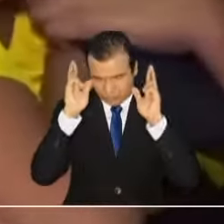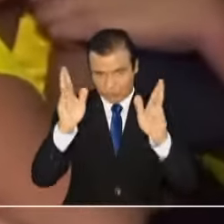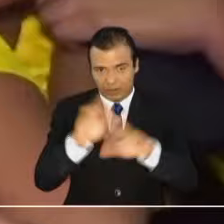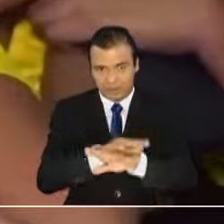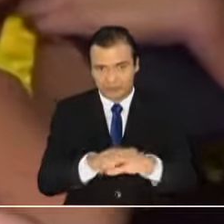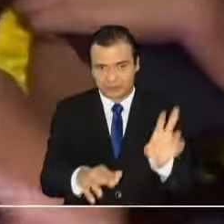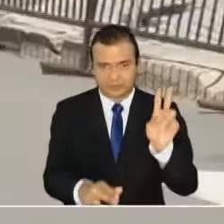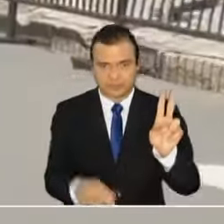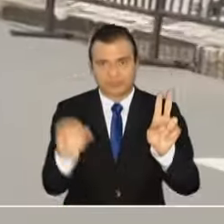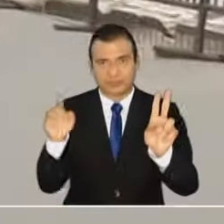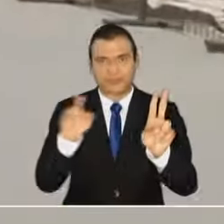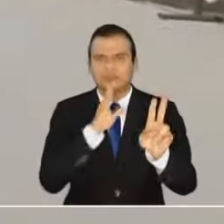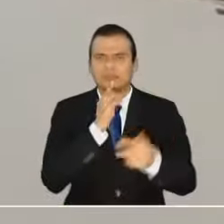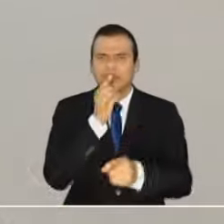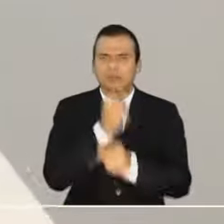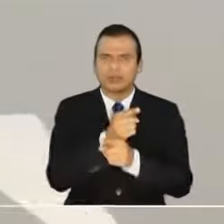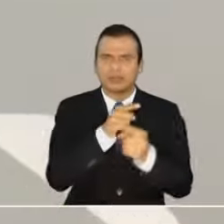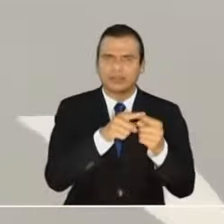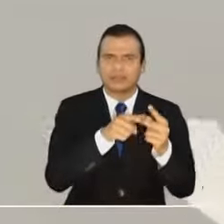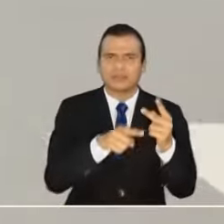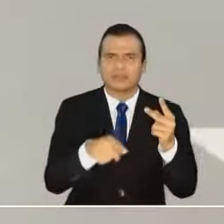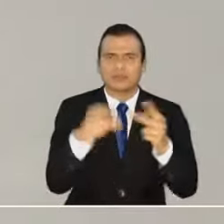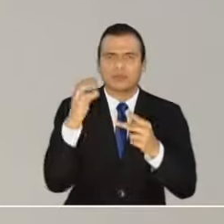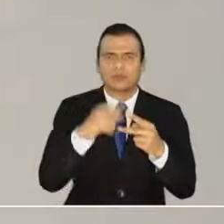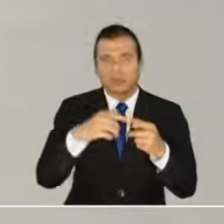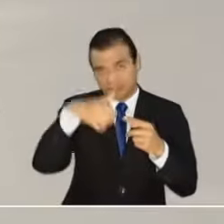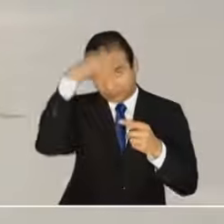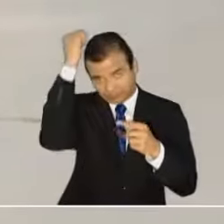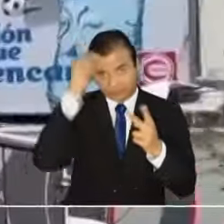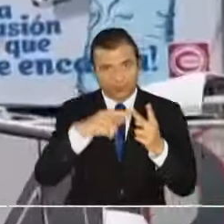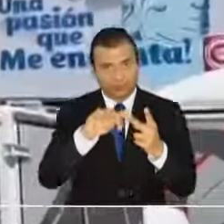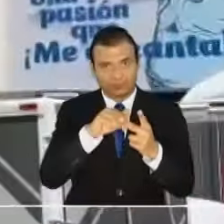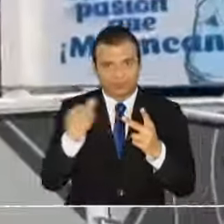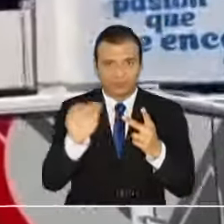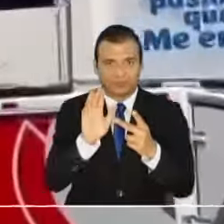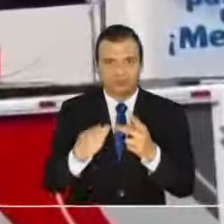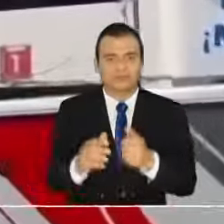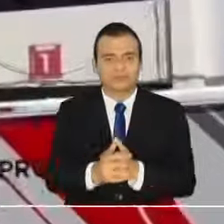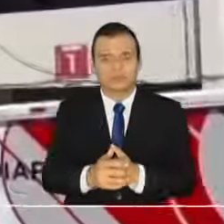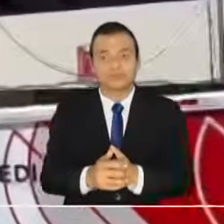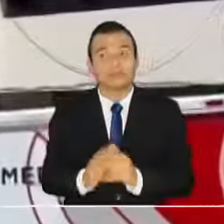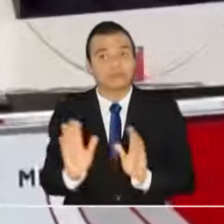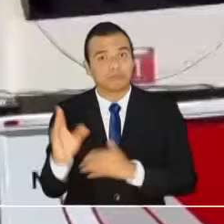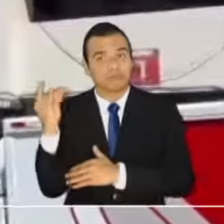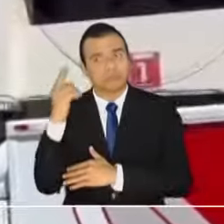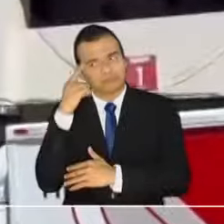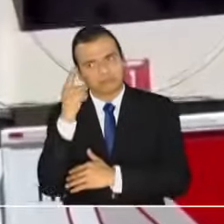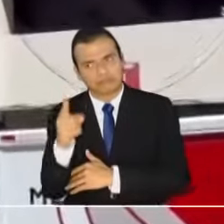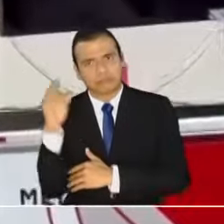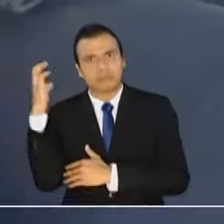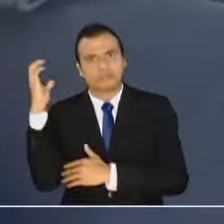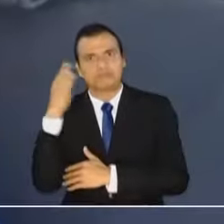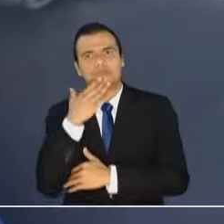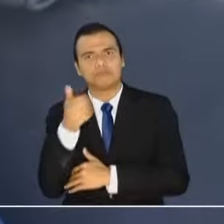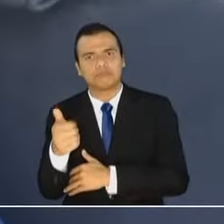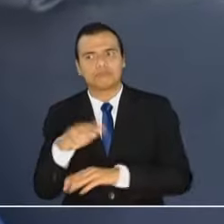De Luchito y James. En Bolivia ven con buenos ojos a la Selección Colombia, pero aseguran que esta tarde la victoria quedará en el